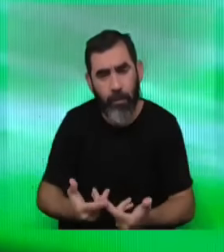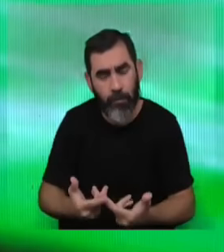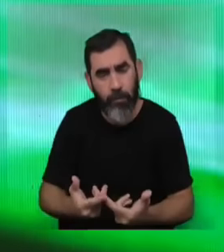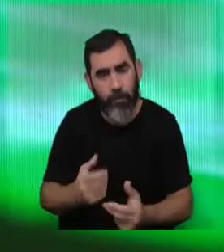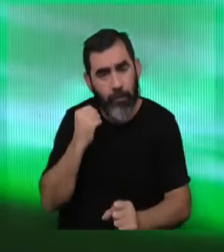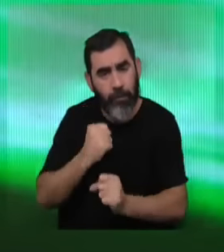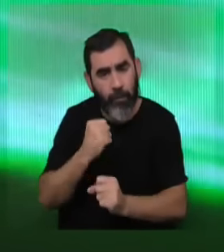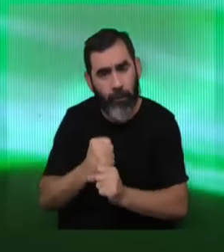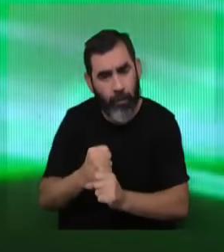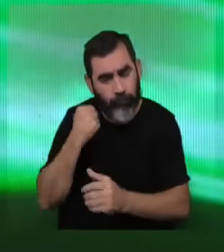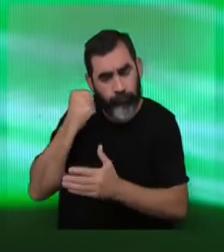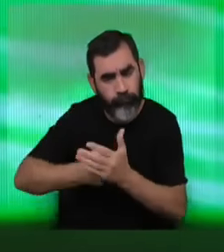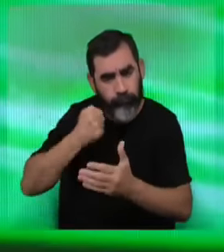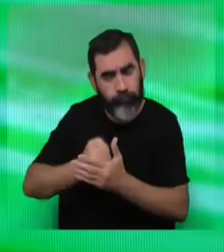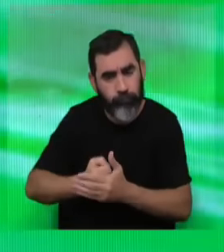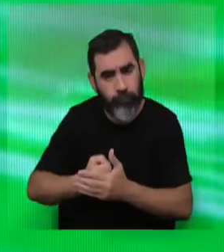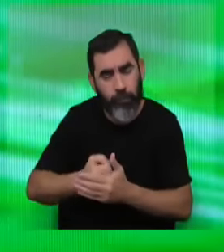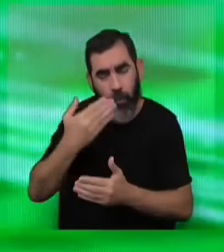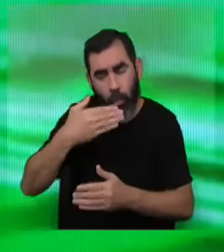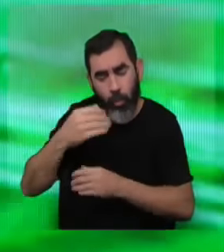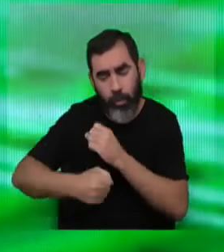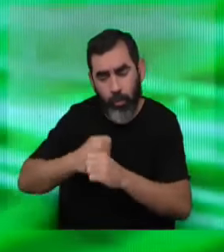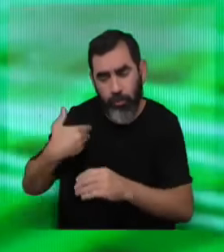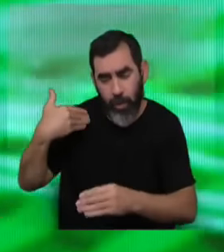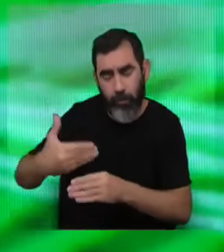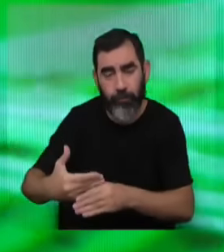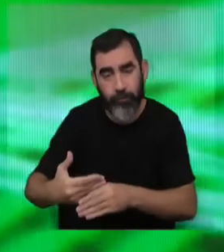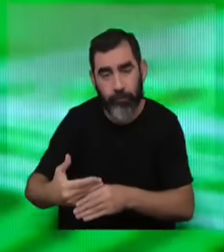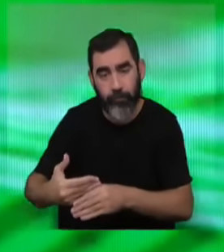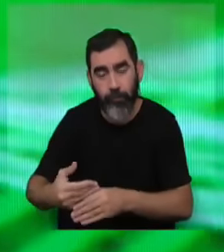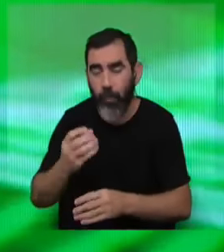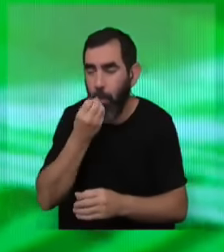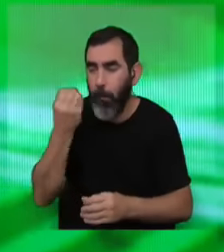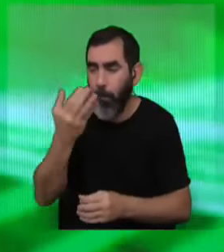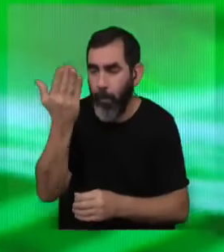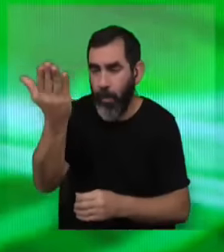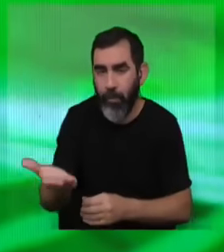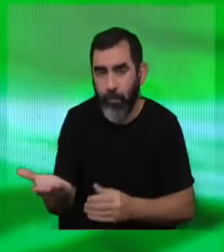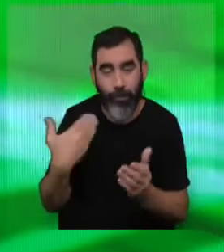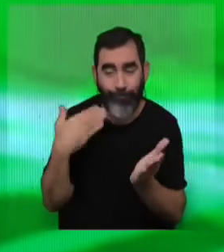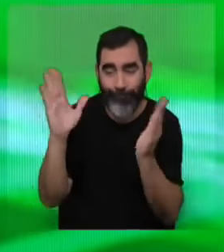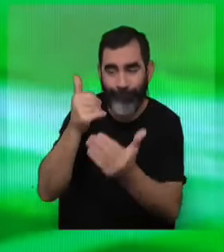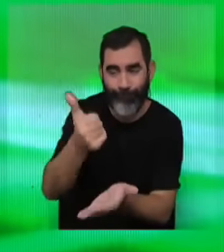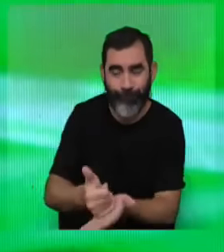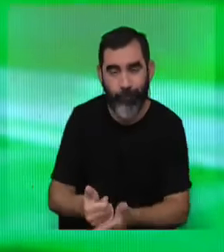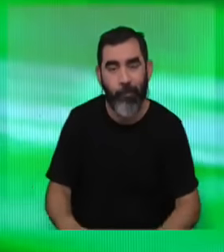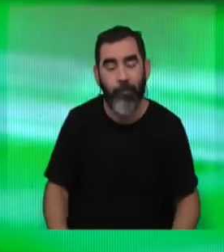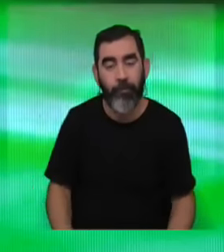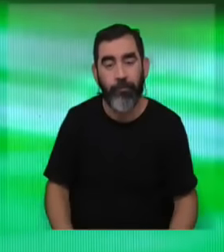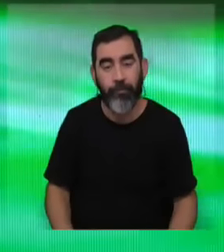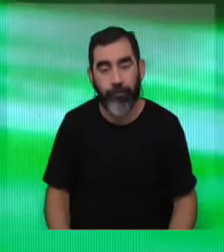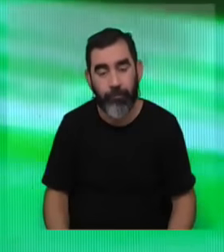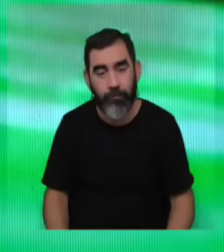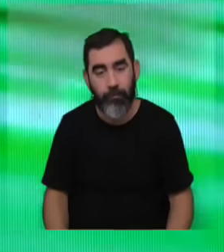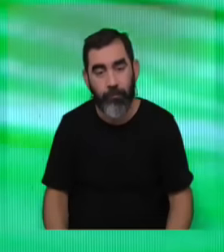trabajado denodadamente con nosotros en este último tiempo y que bueno le decíamos lo mejor no voy a poder estar eh la